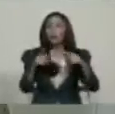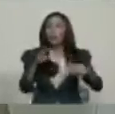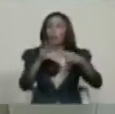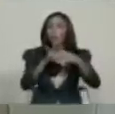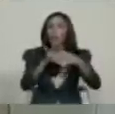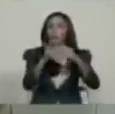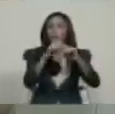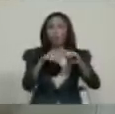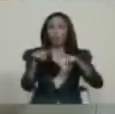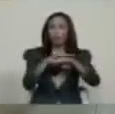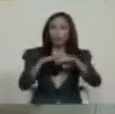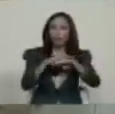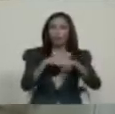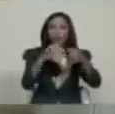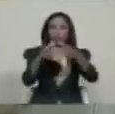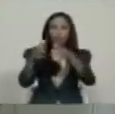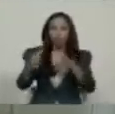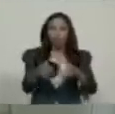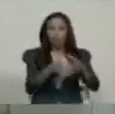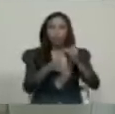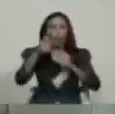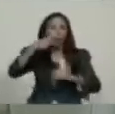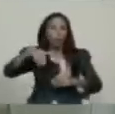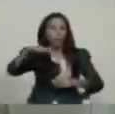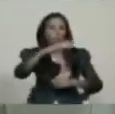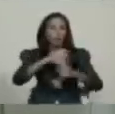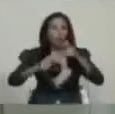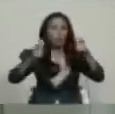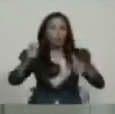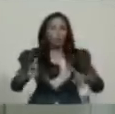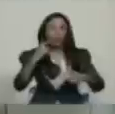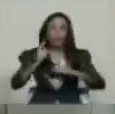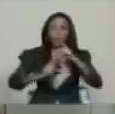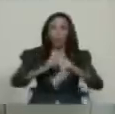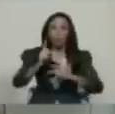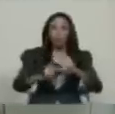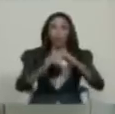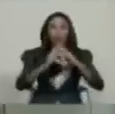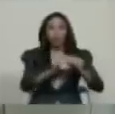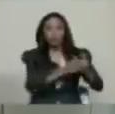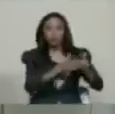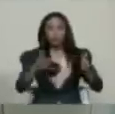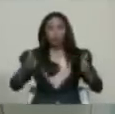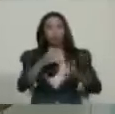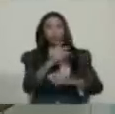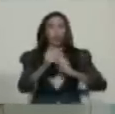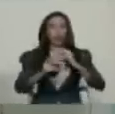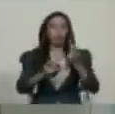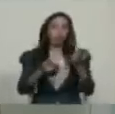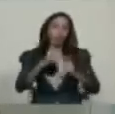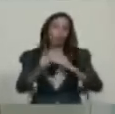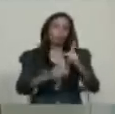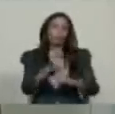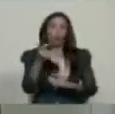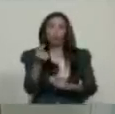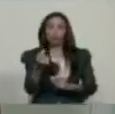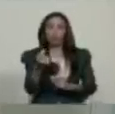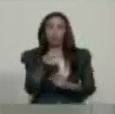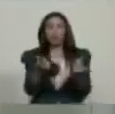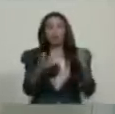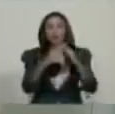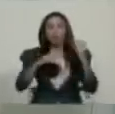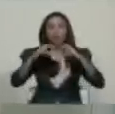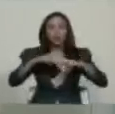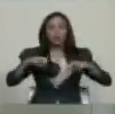Tecnología, con grupos de campesinos, con grupos de productores que han venido haciendo mejoramiento de semillas, y con los grupos de